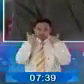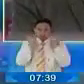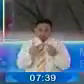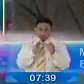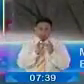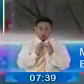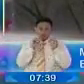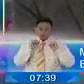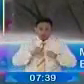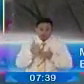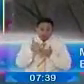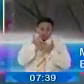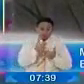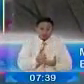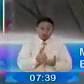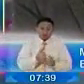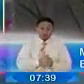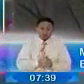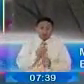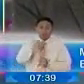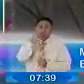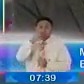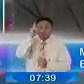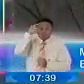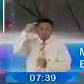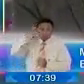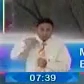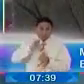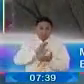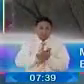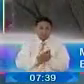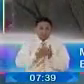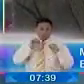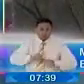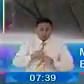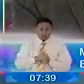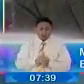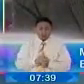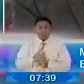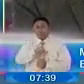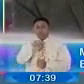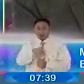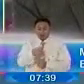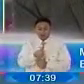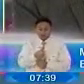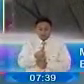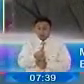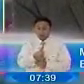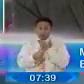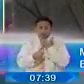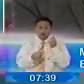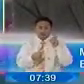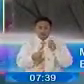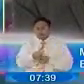va a permitir y le va a dar una holgura a la siguiente administración de poder reubicar recursos hacia otras áreas que